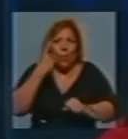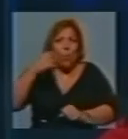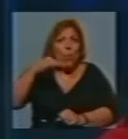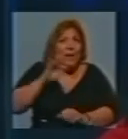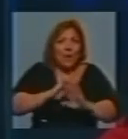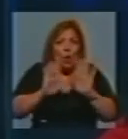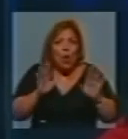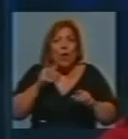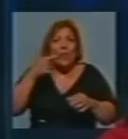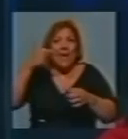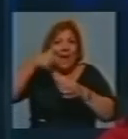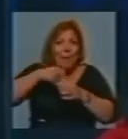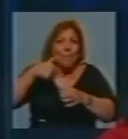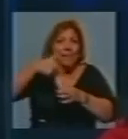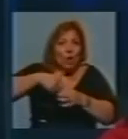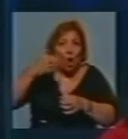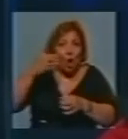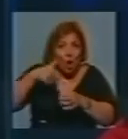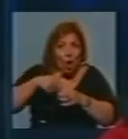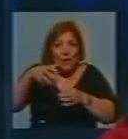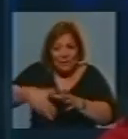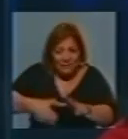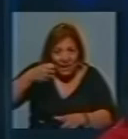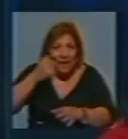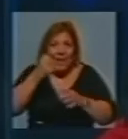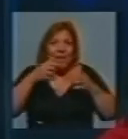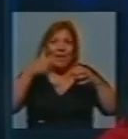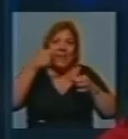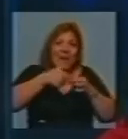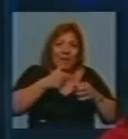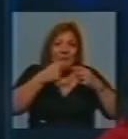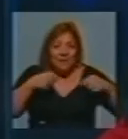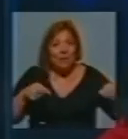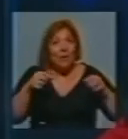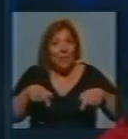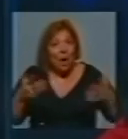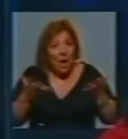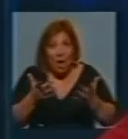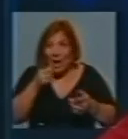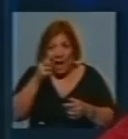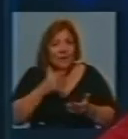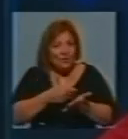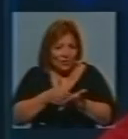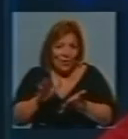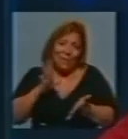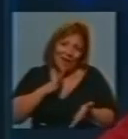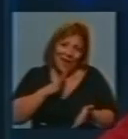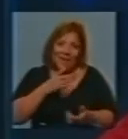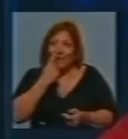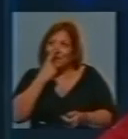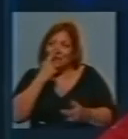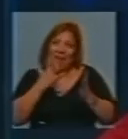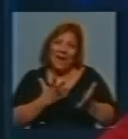los hidrocarburos y la extracción petrolífera, ¿verdad? Pero por ahora sus recursos no están agotados porque se estima que